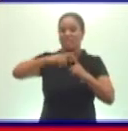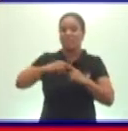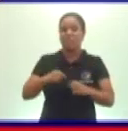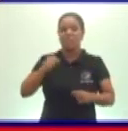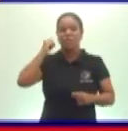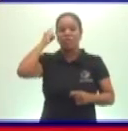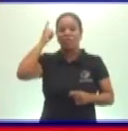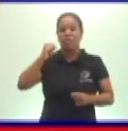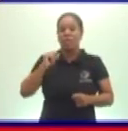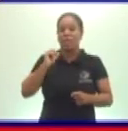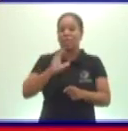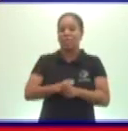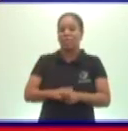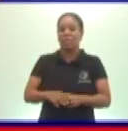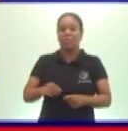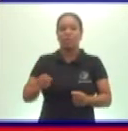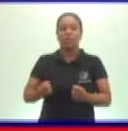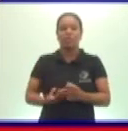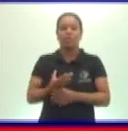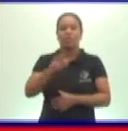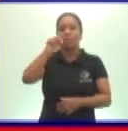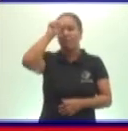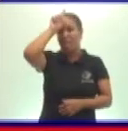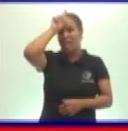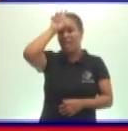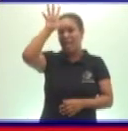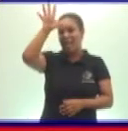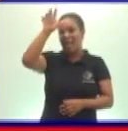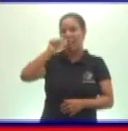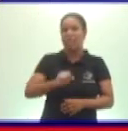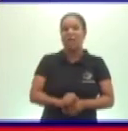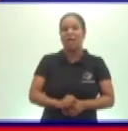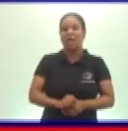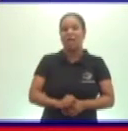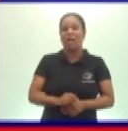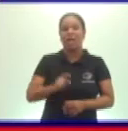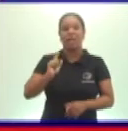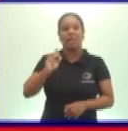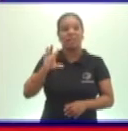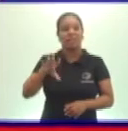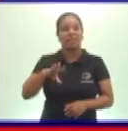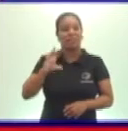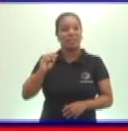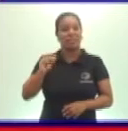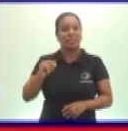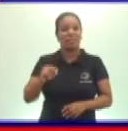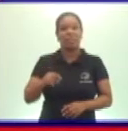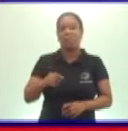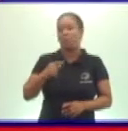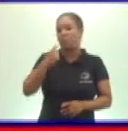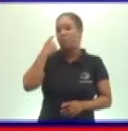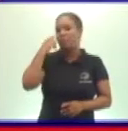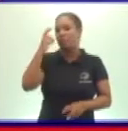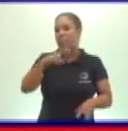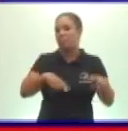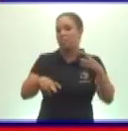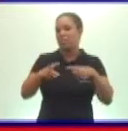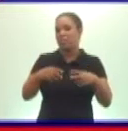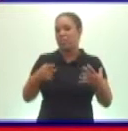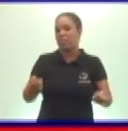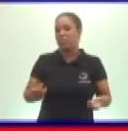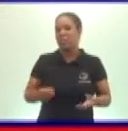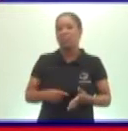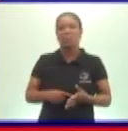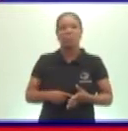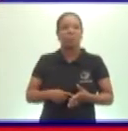creando en Alemania, es decir, ellos estaban realizando la crítica a la ideología alemana, por lo tanto estaba haciéndole